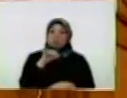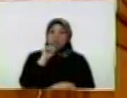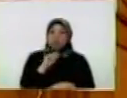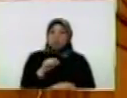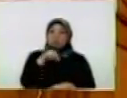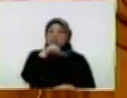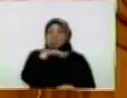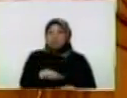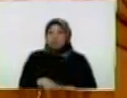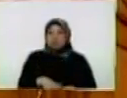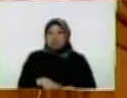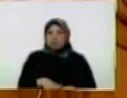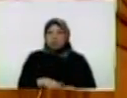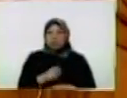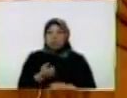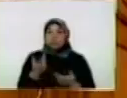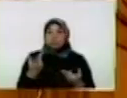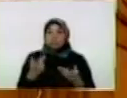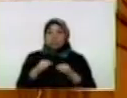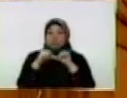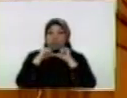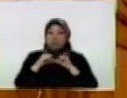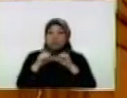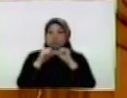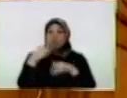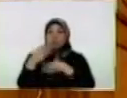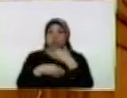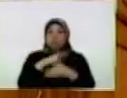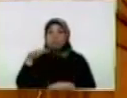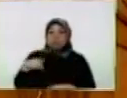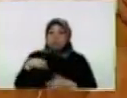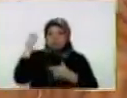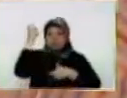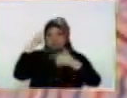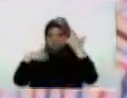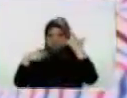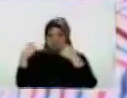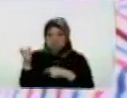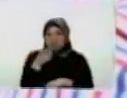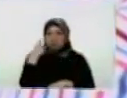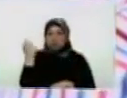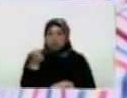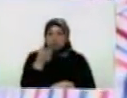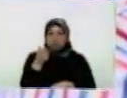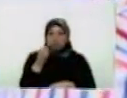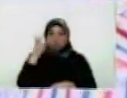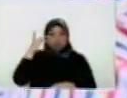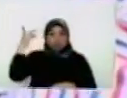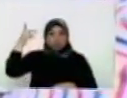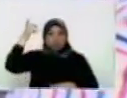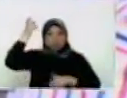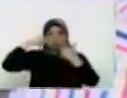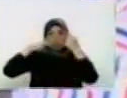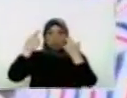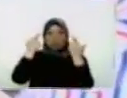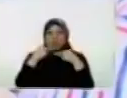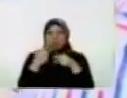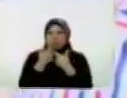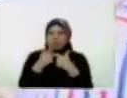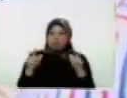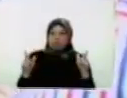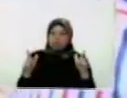la historia y que teníamos que seguir adelante, como nos decía Chávez, en búsqueda de los sueños de Bolívar, la libertad,